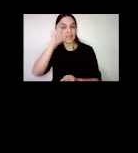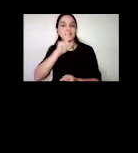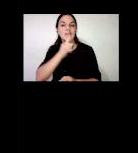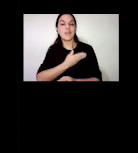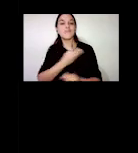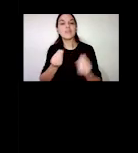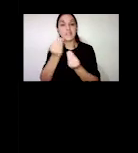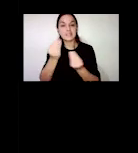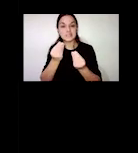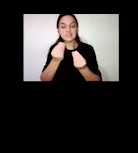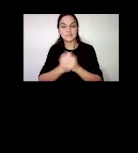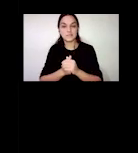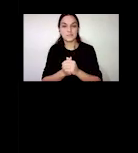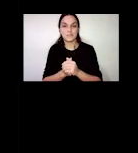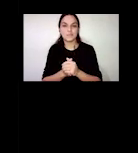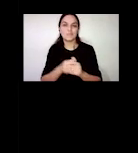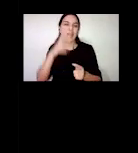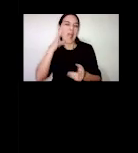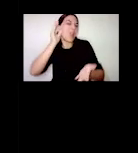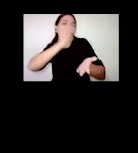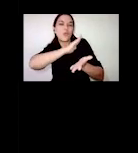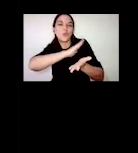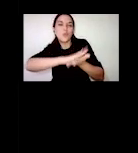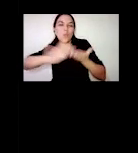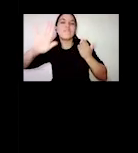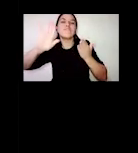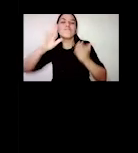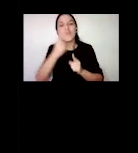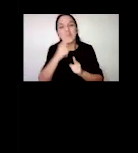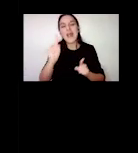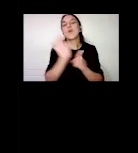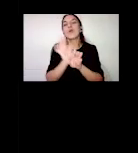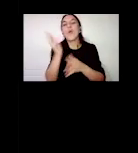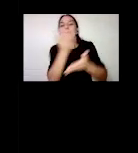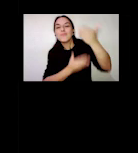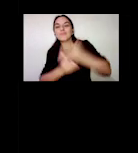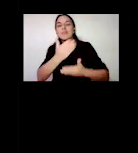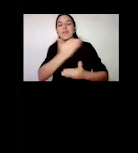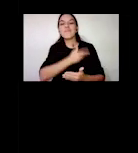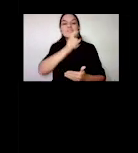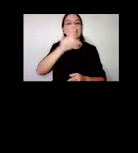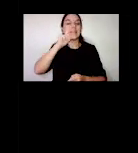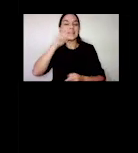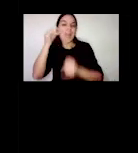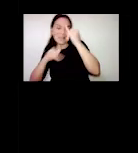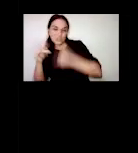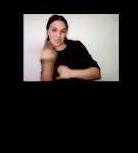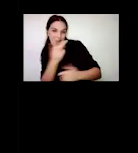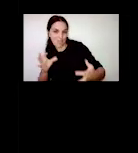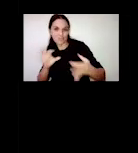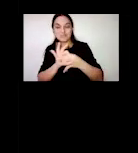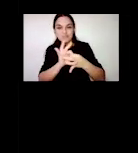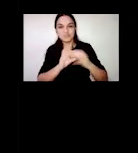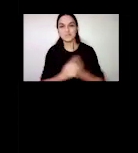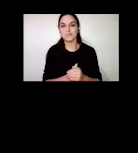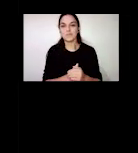ETFs son bastante nuevos, es como un híbrido entre un fondo común de inversión y una acción. Son fondos comunes de inversiones